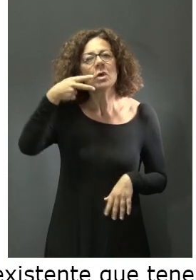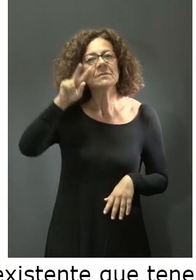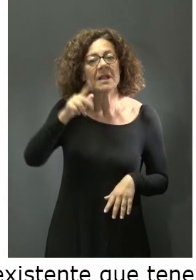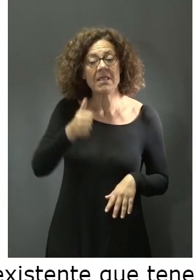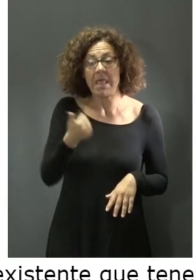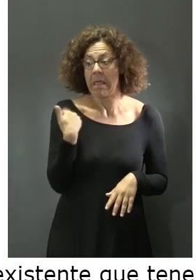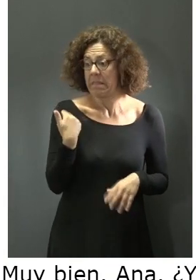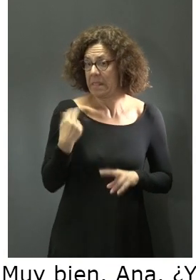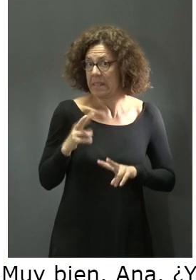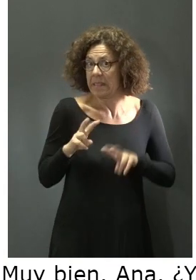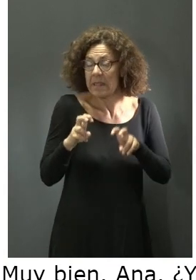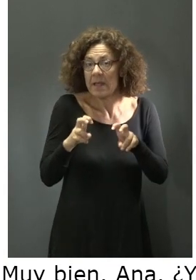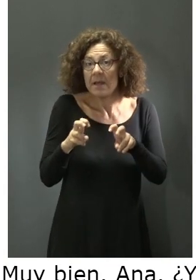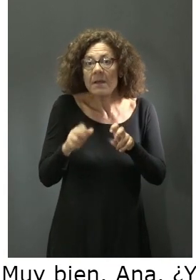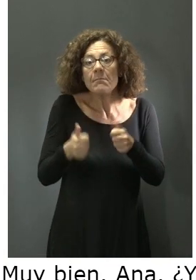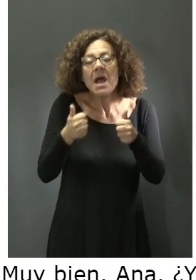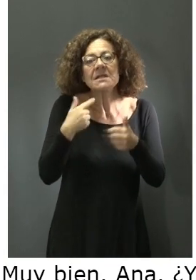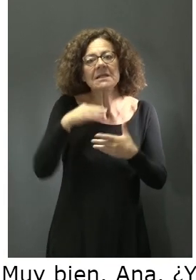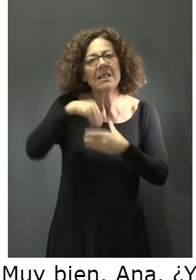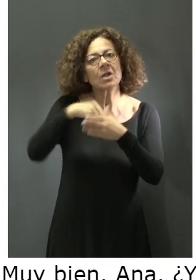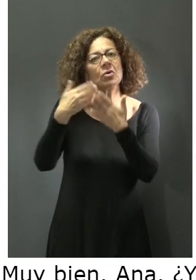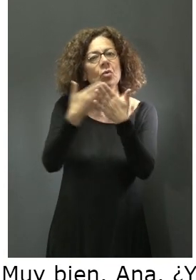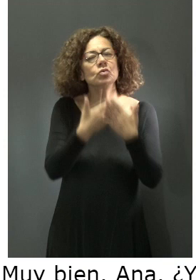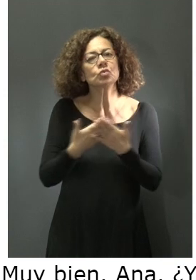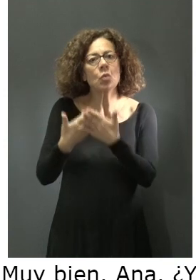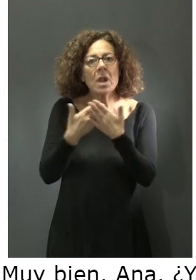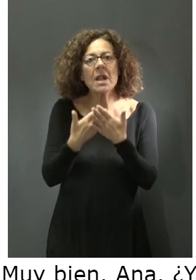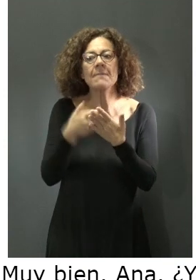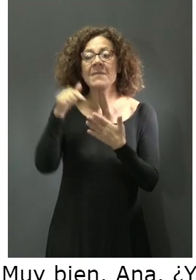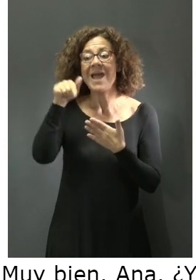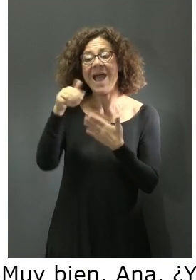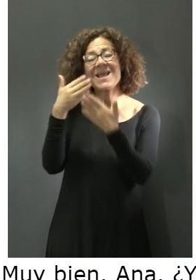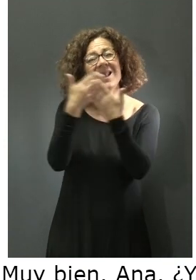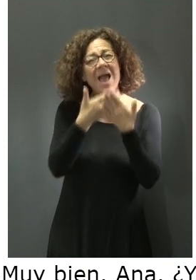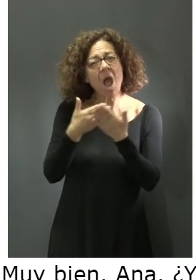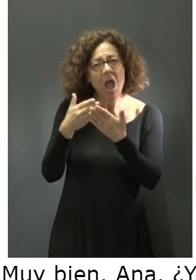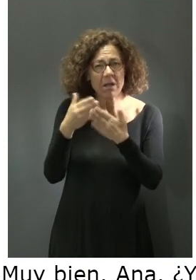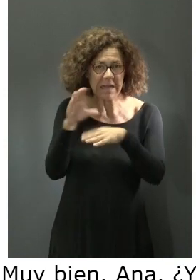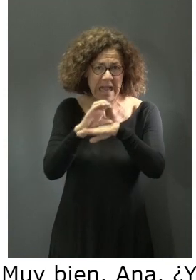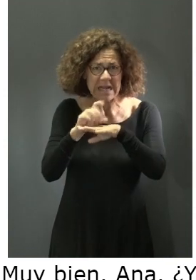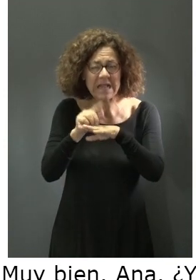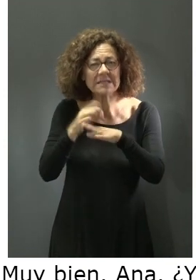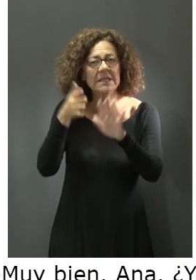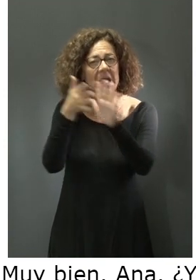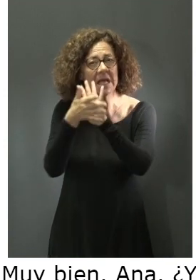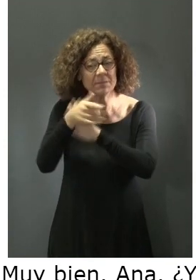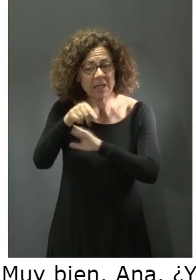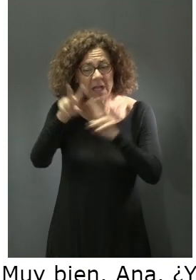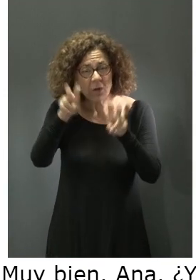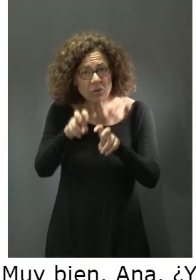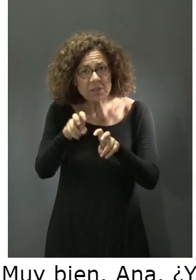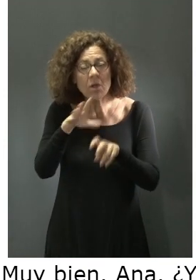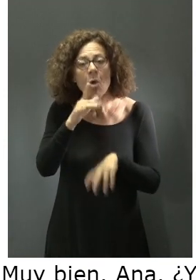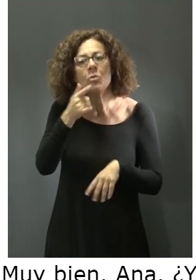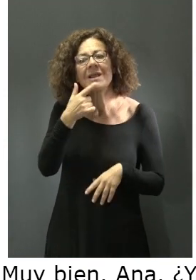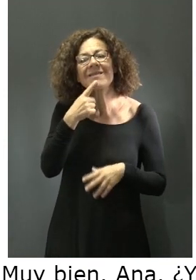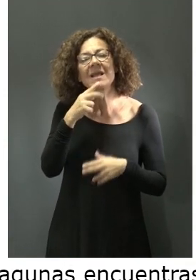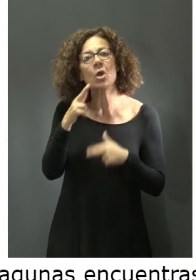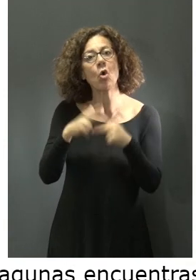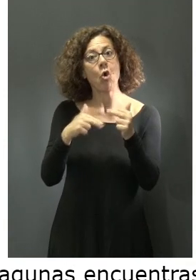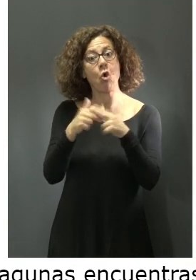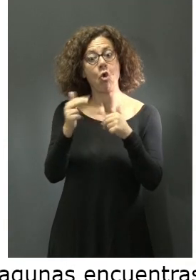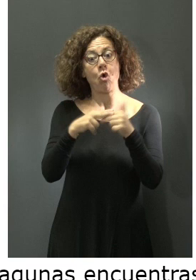más reciente, ¿no? En la escuela, ¿no? Si os habla de estas cosas, porque, bueno, tú dices que en